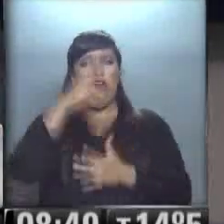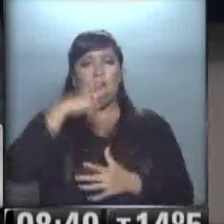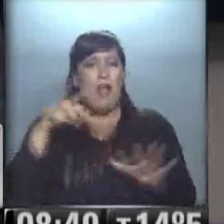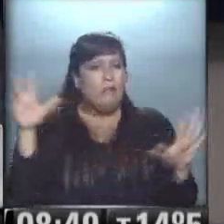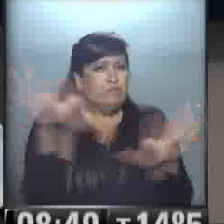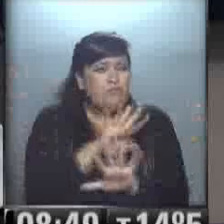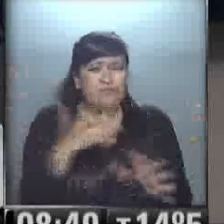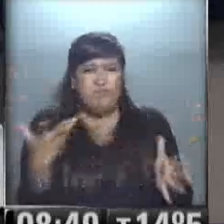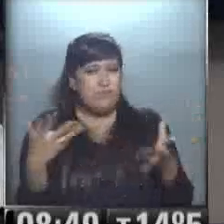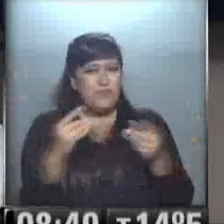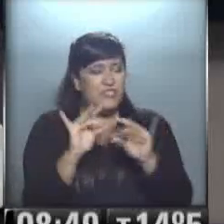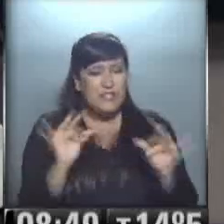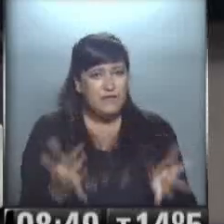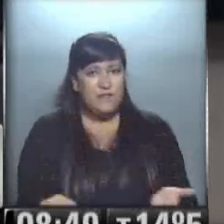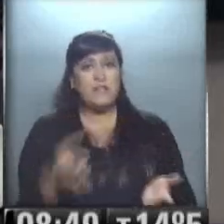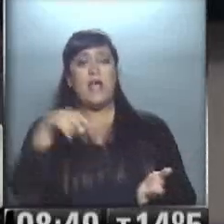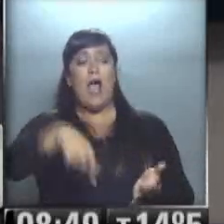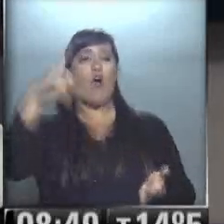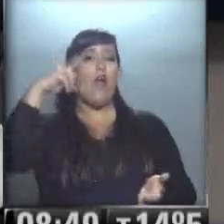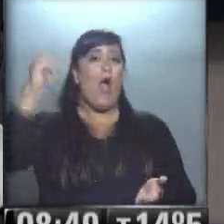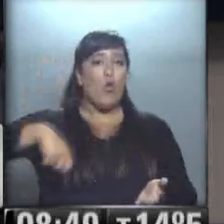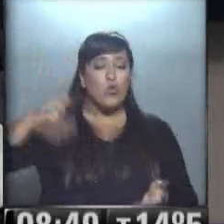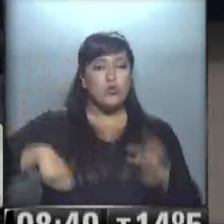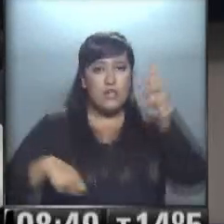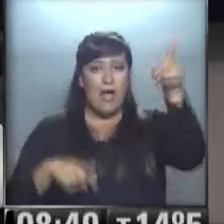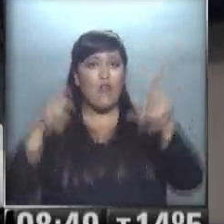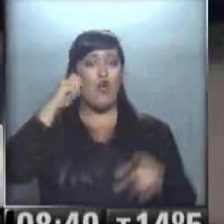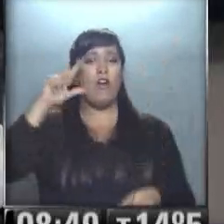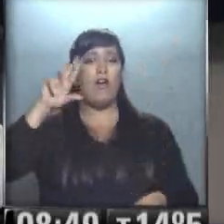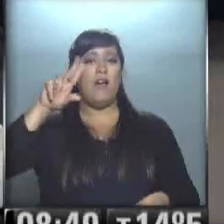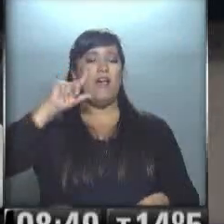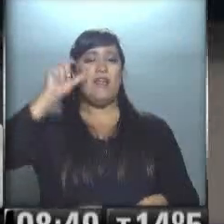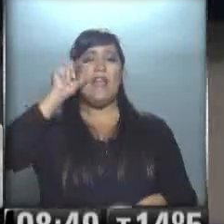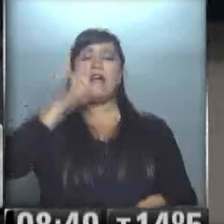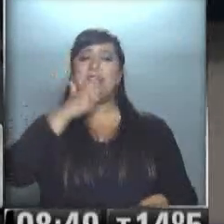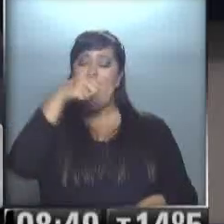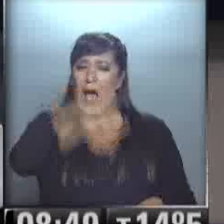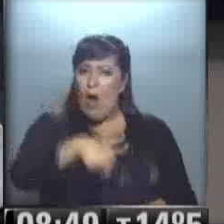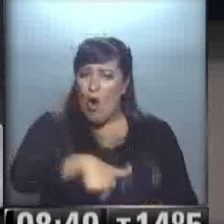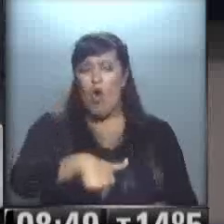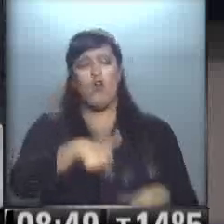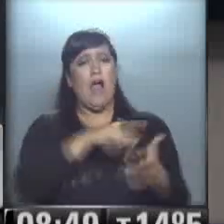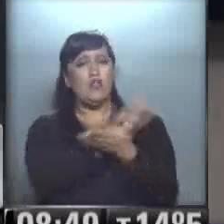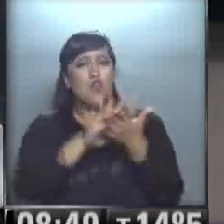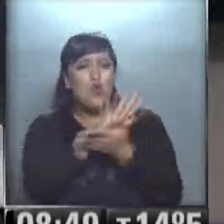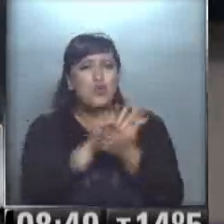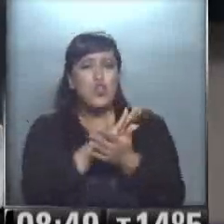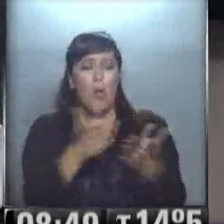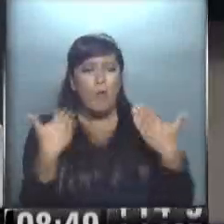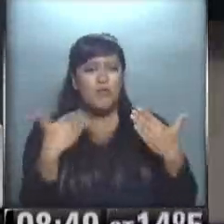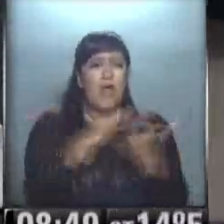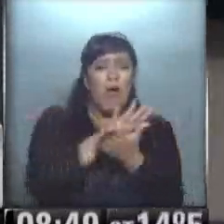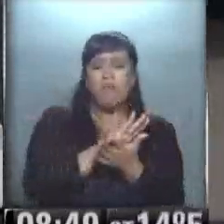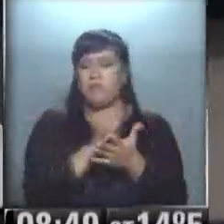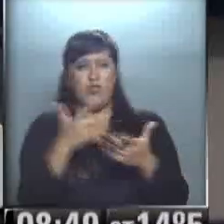ahora está claro que que en el juzgado de griesa con mediador o sin mediador No hay ninguna posibilidad de encontrar una solución a este